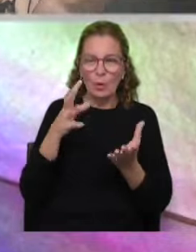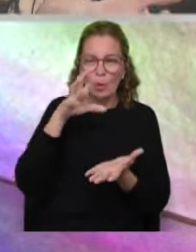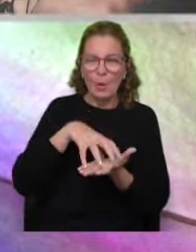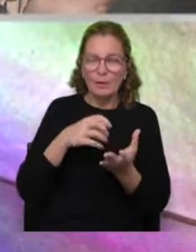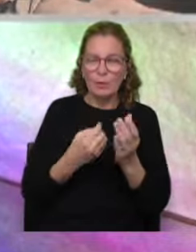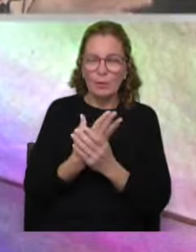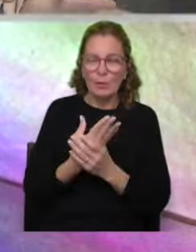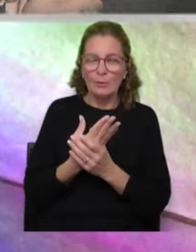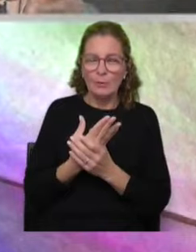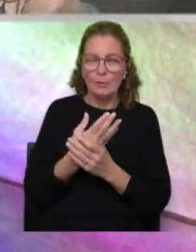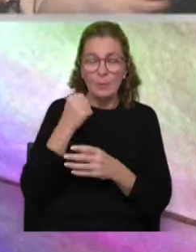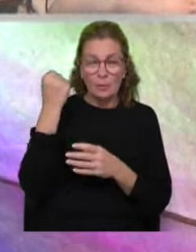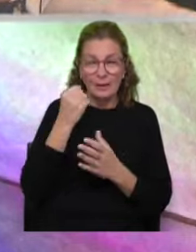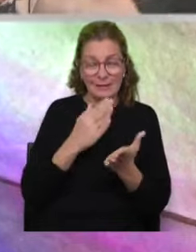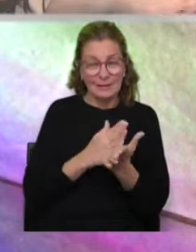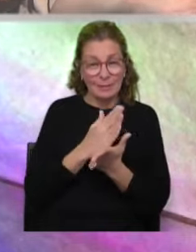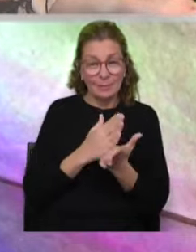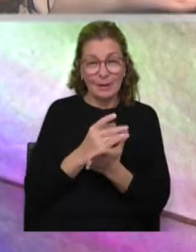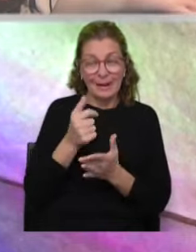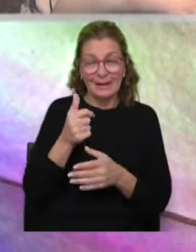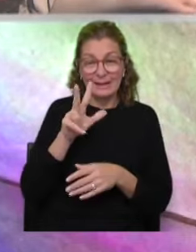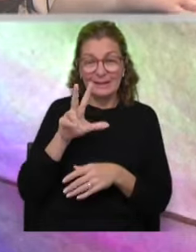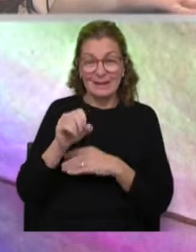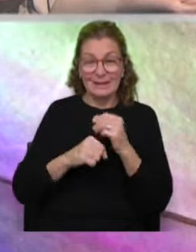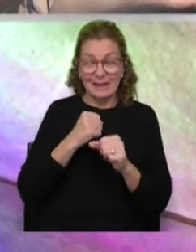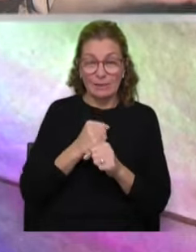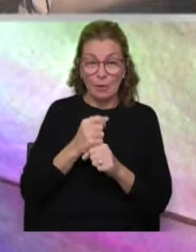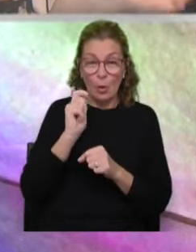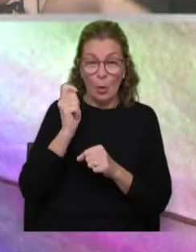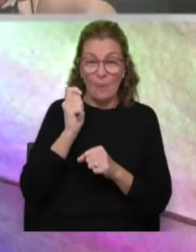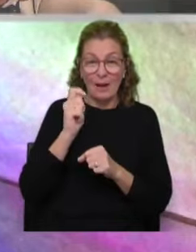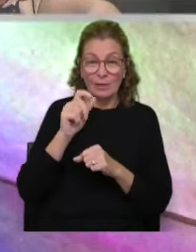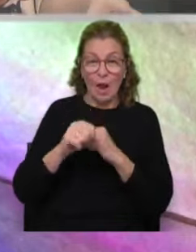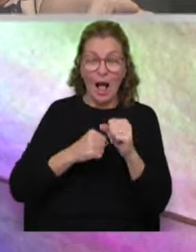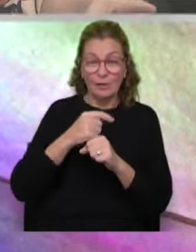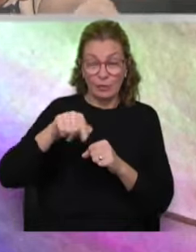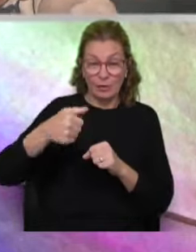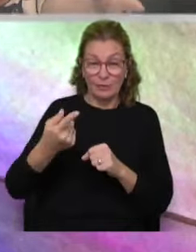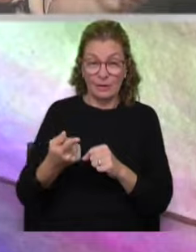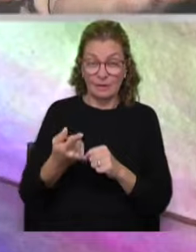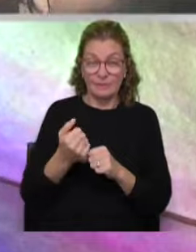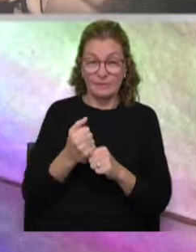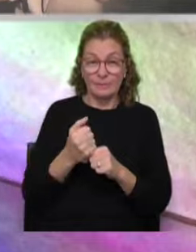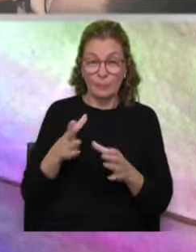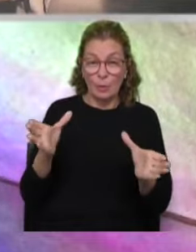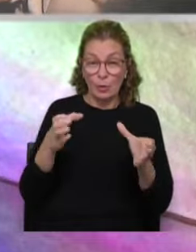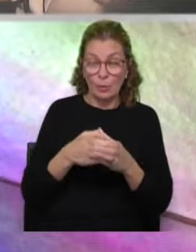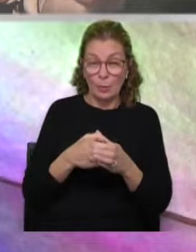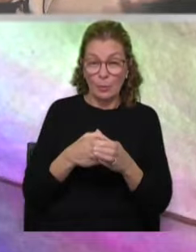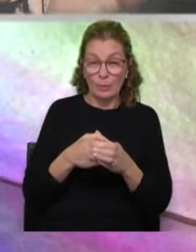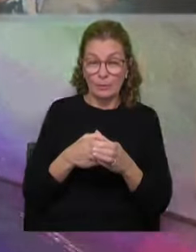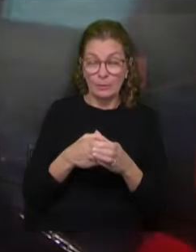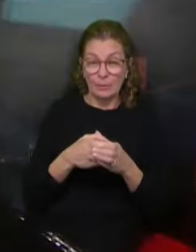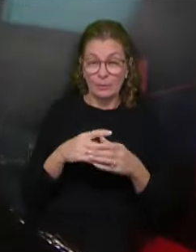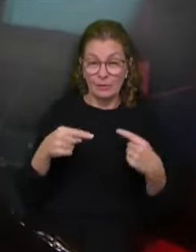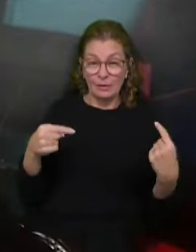y es un nuevo desafío. Pero bueno, en estos casi 30 años, el año que viene cumplen 30 años, como banda tuvieron como un